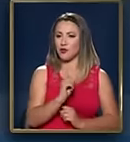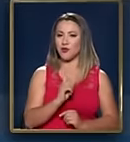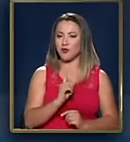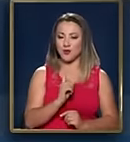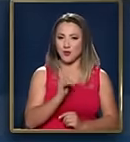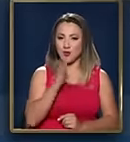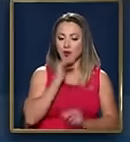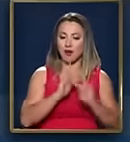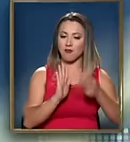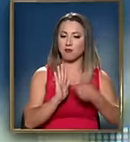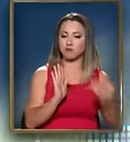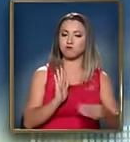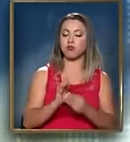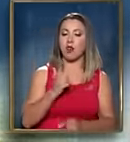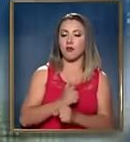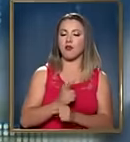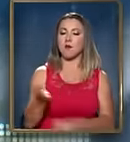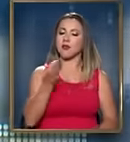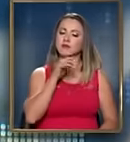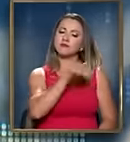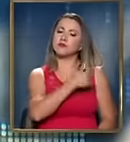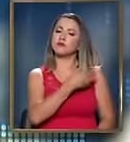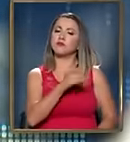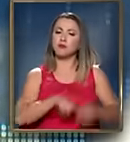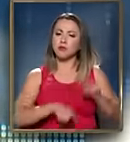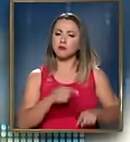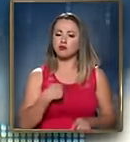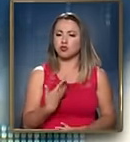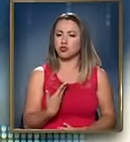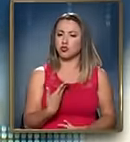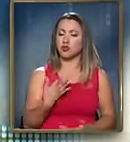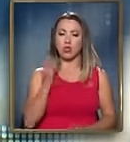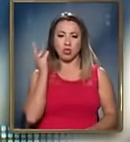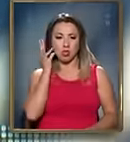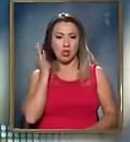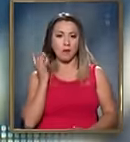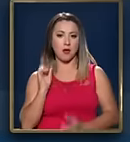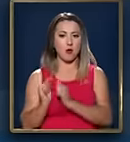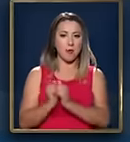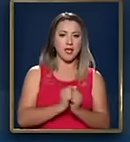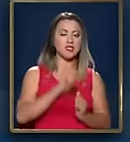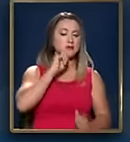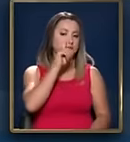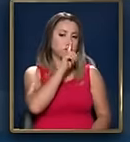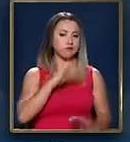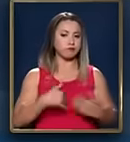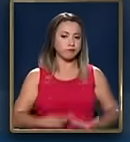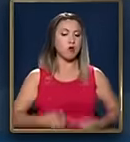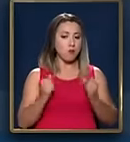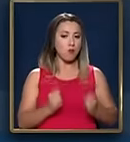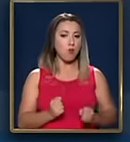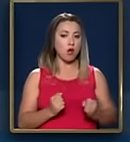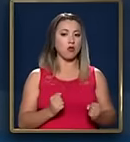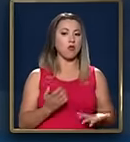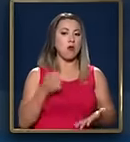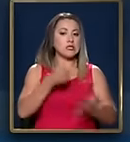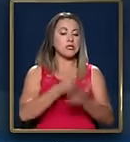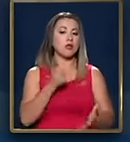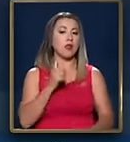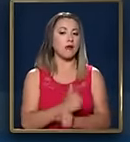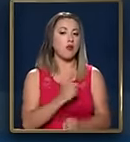contempla la reforma laboral. Me dijo, oiga, primo, me dice, yo en mi condición de dama de compañía, si quedo embarazada, ¿lo puedo pasar como accidente